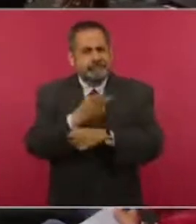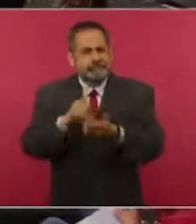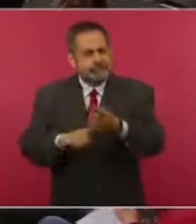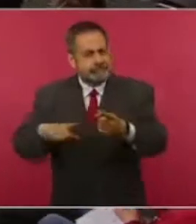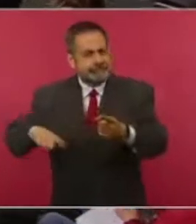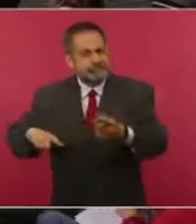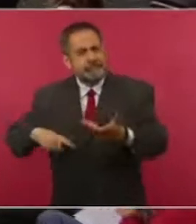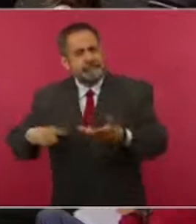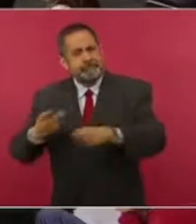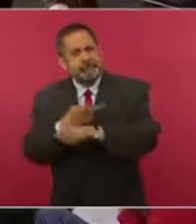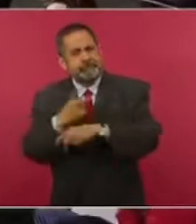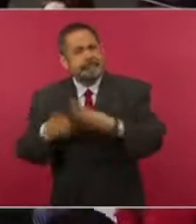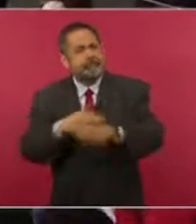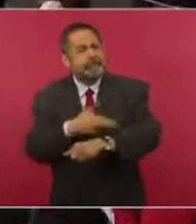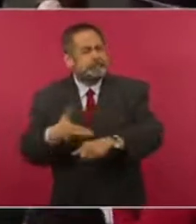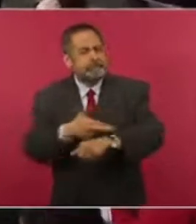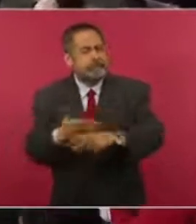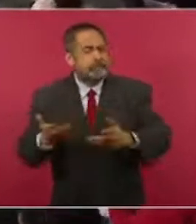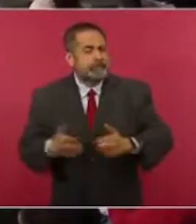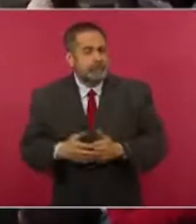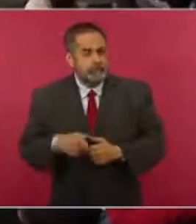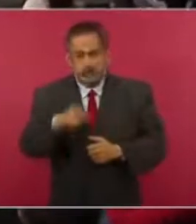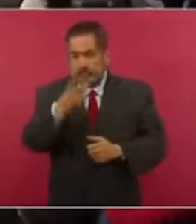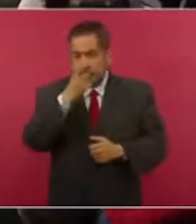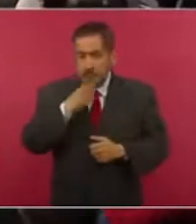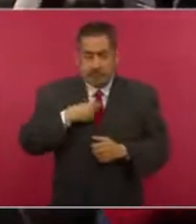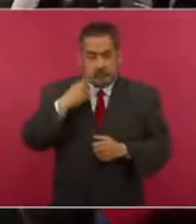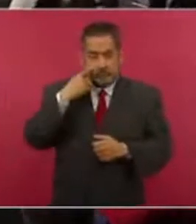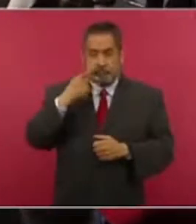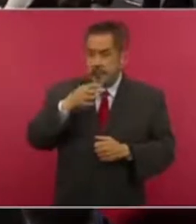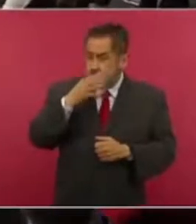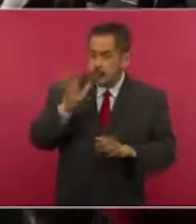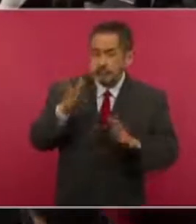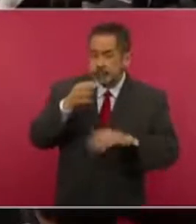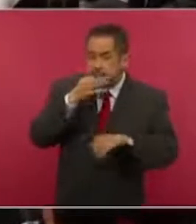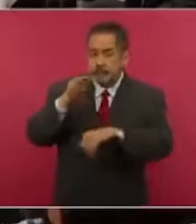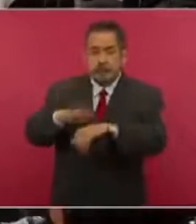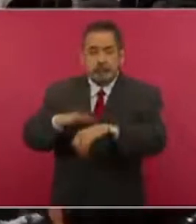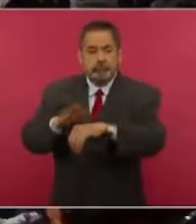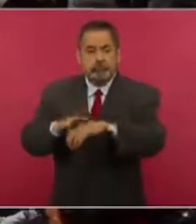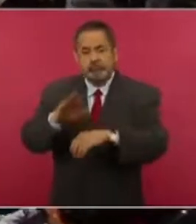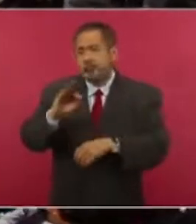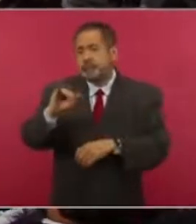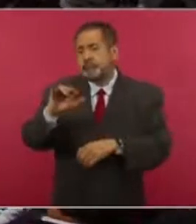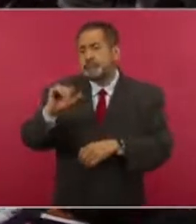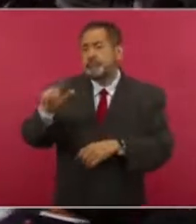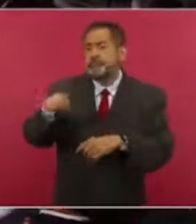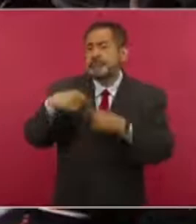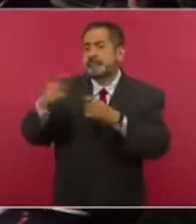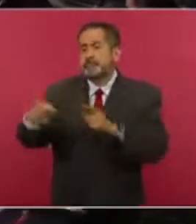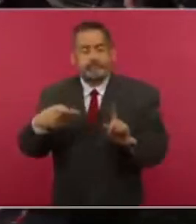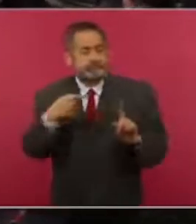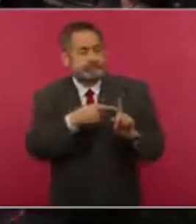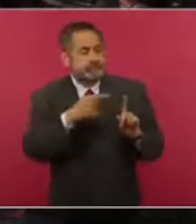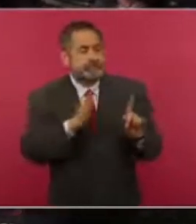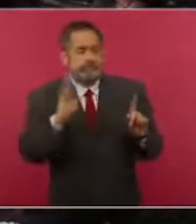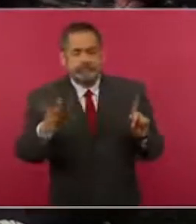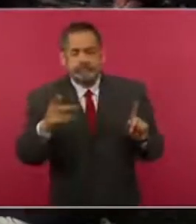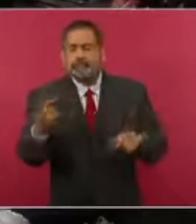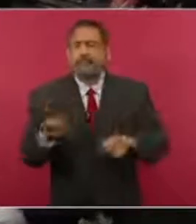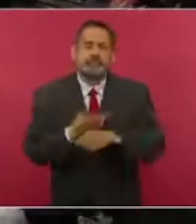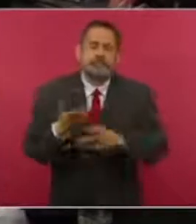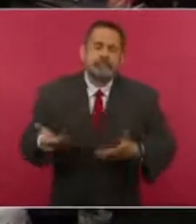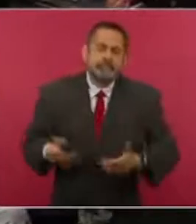Y tengo entendido, señor presidente, que se había dado vista a la Fiscalía sobre este caso y este personaje.